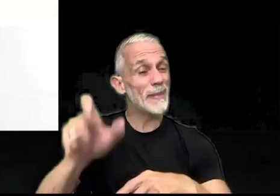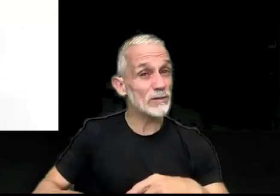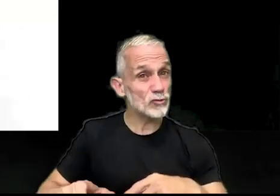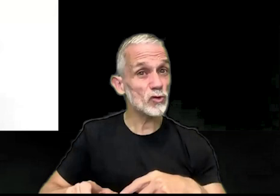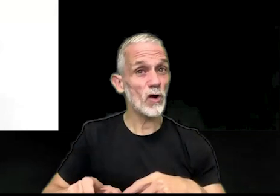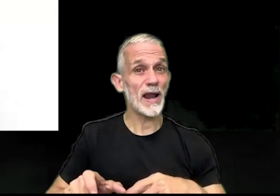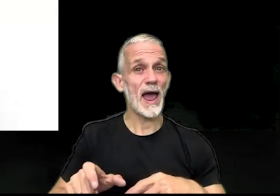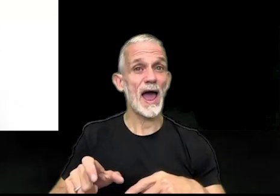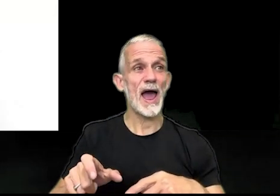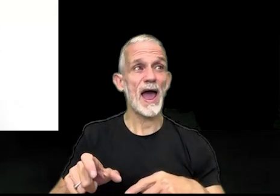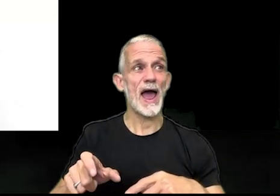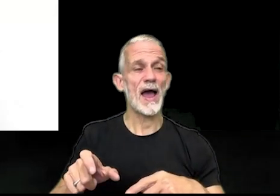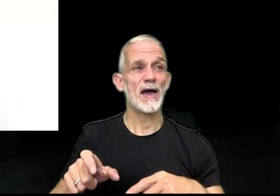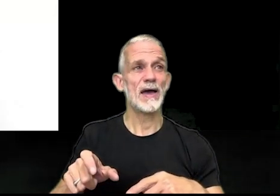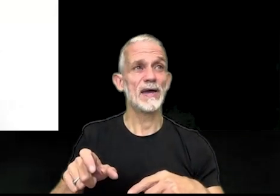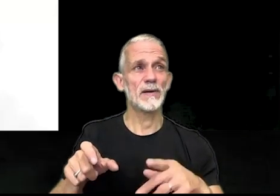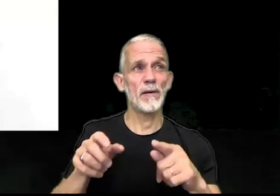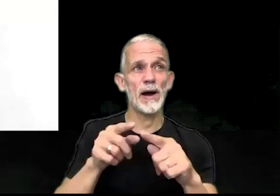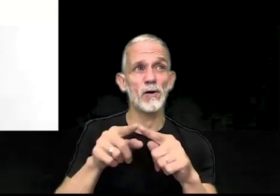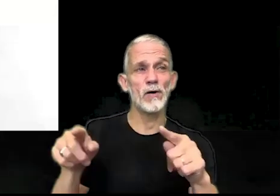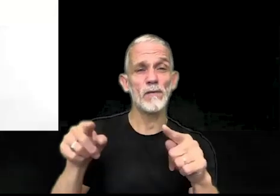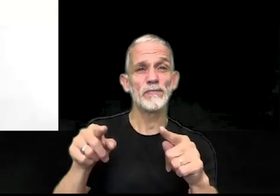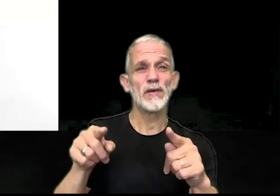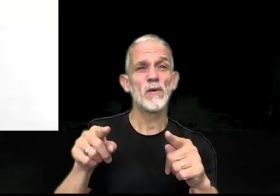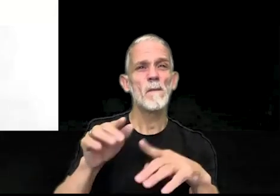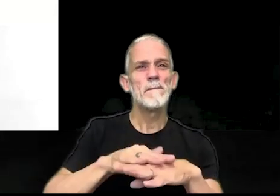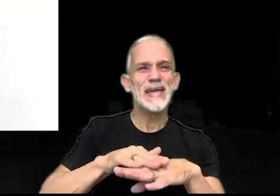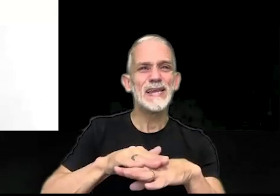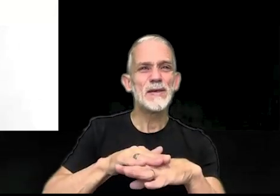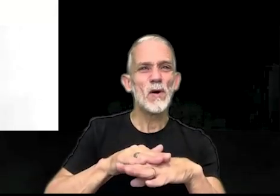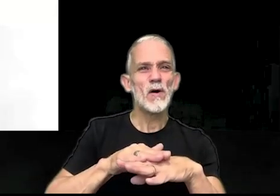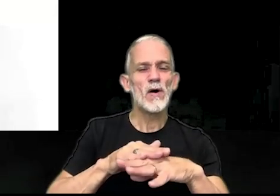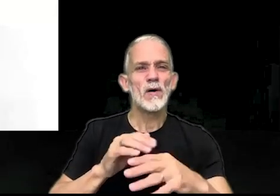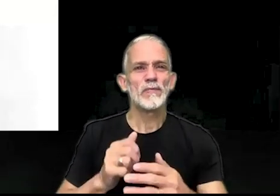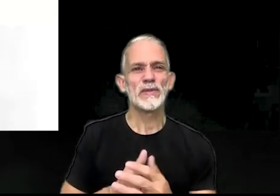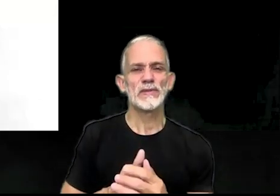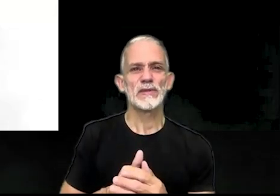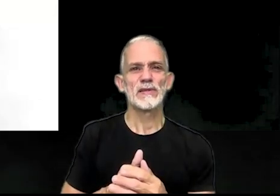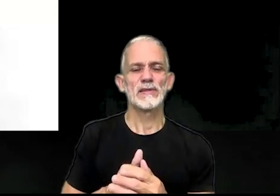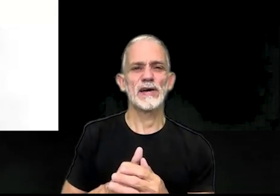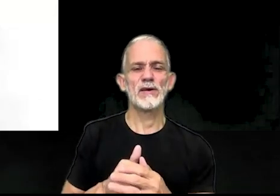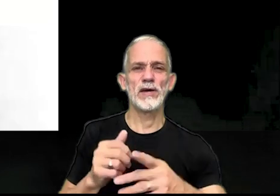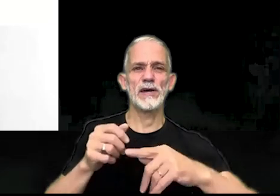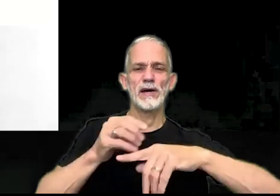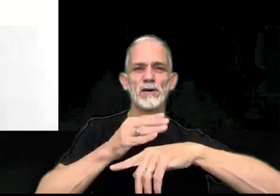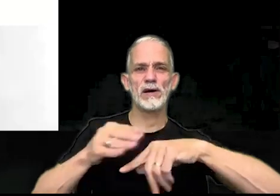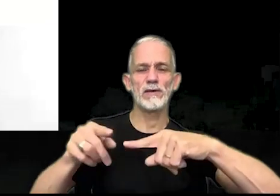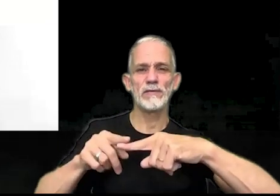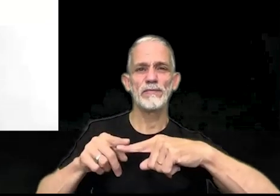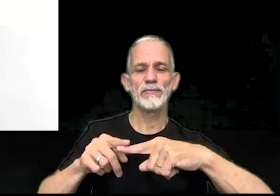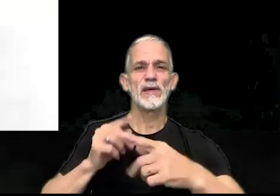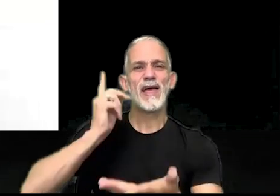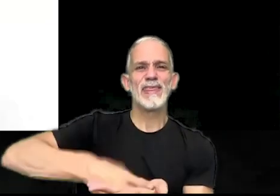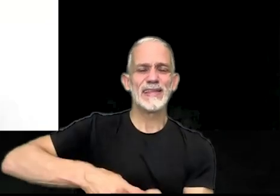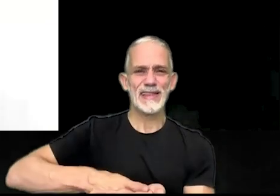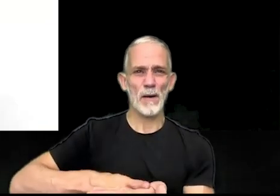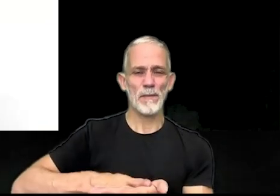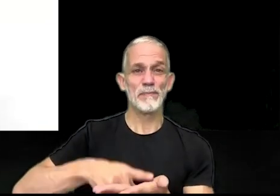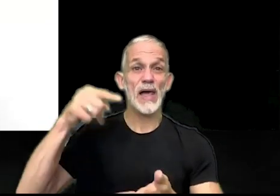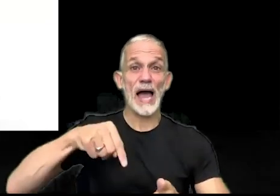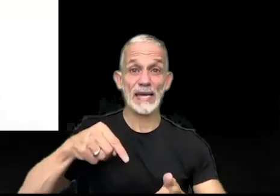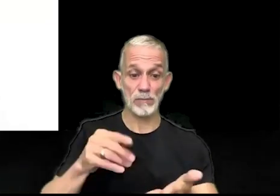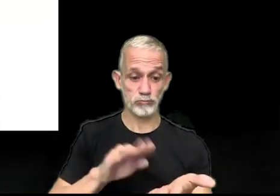esté con el certificado de convivencia como mínimo. Pero traigo este dictamen porque lo que